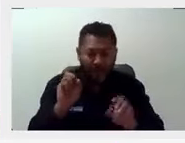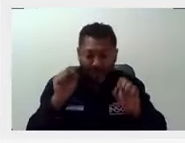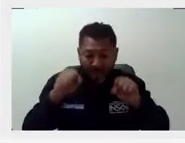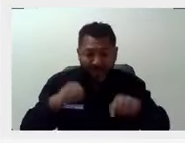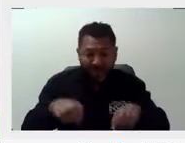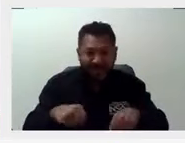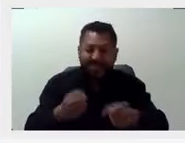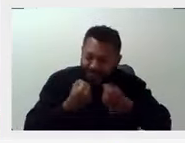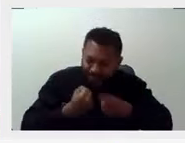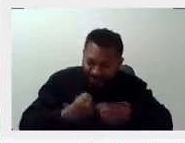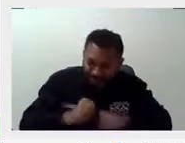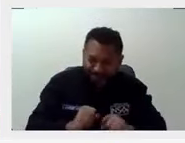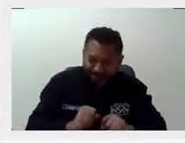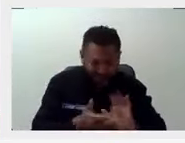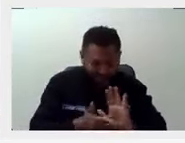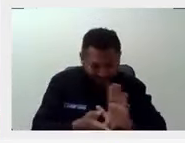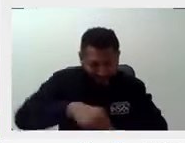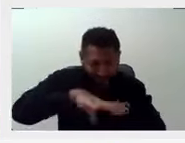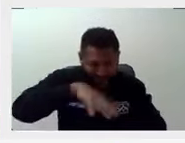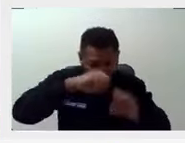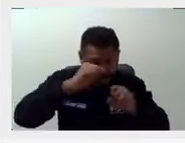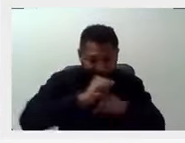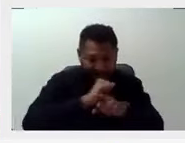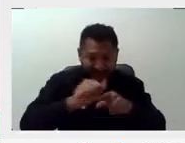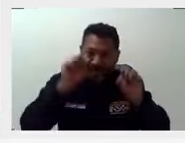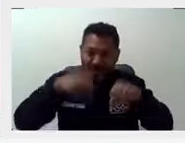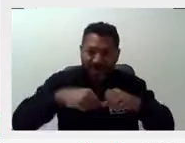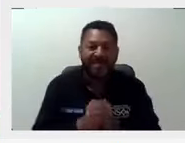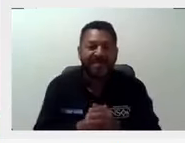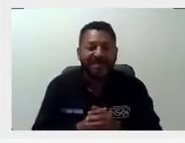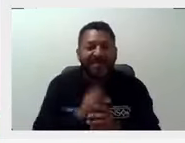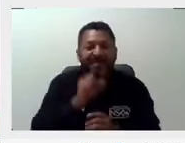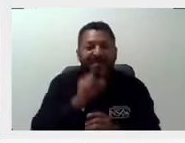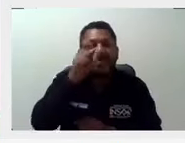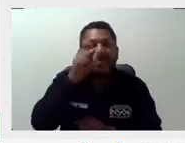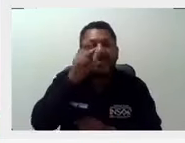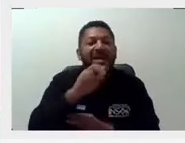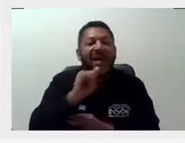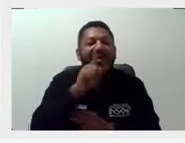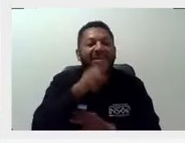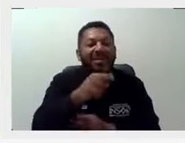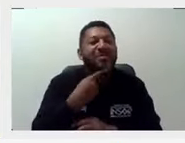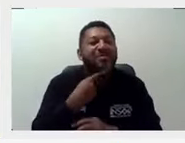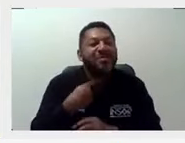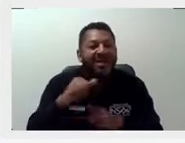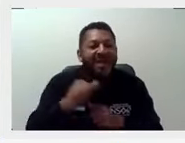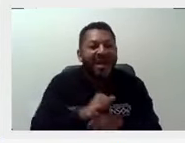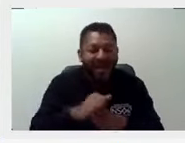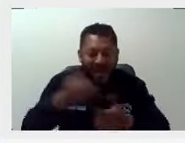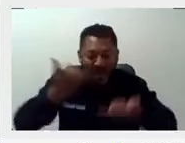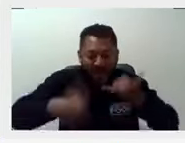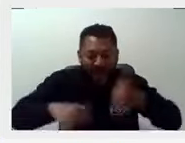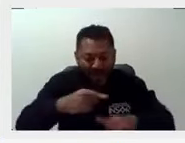exponerlos a esos aprendizajes. Mónica, ¿cuál ha sido tu juego favorito que has puesto en práctica con tus hijos en estos